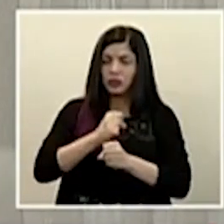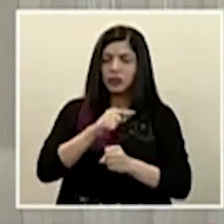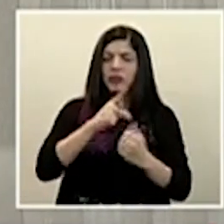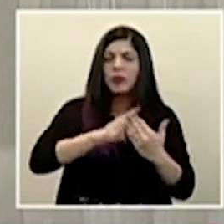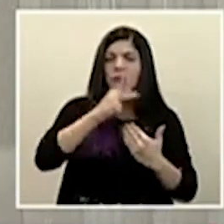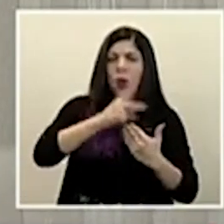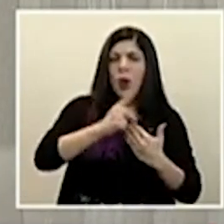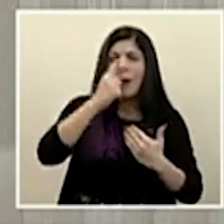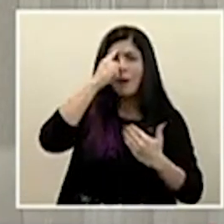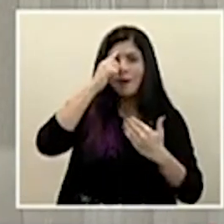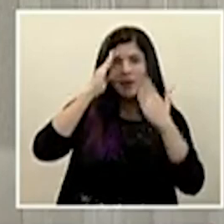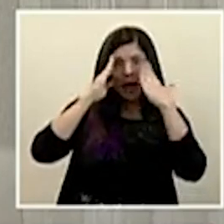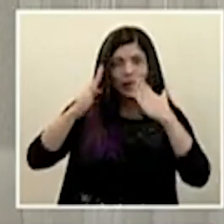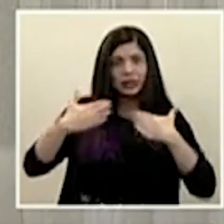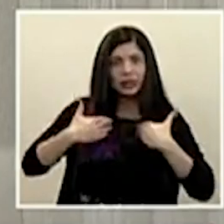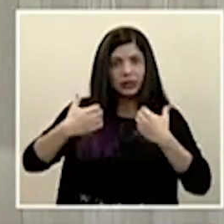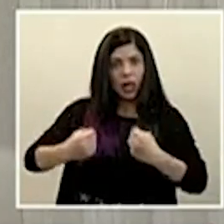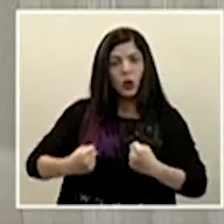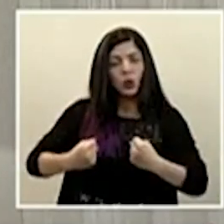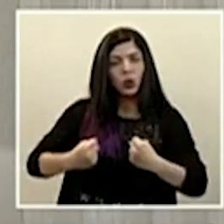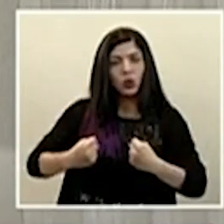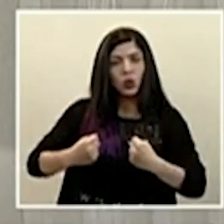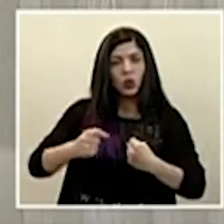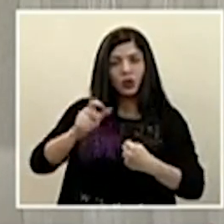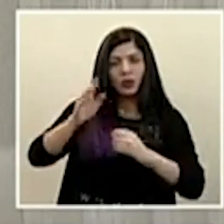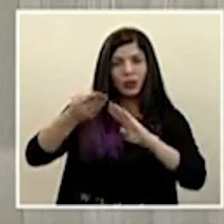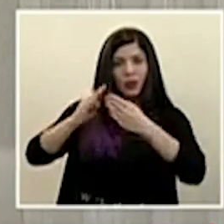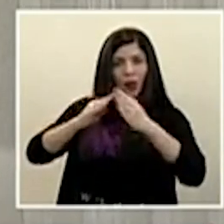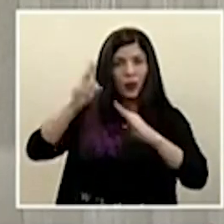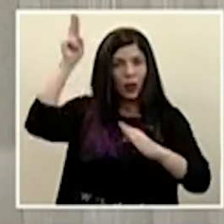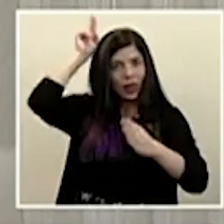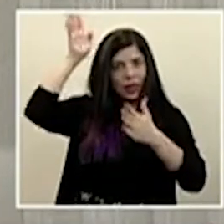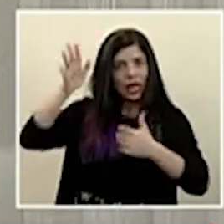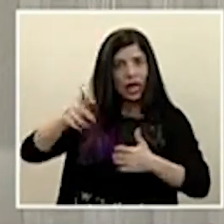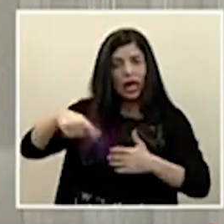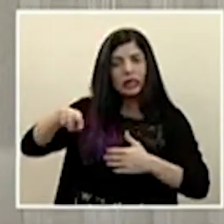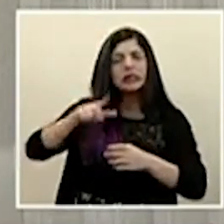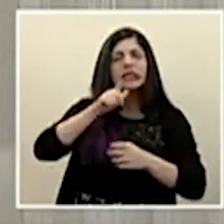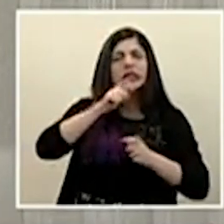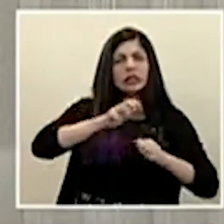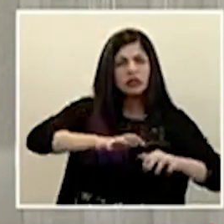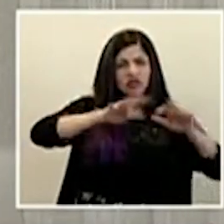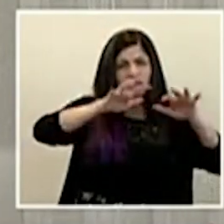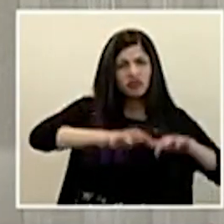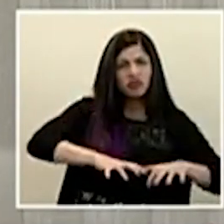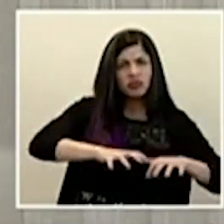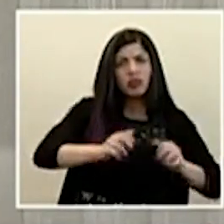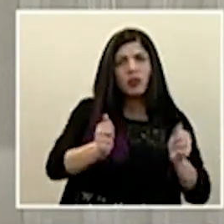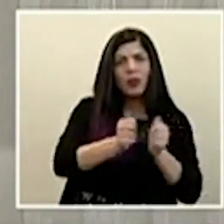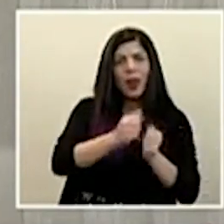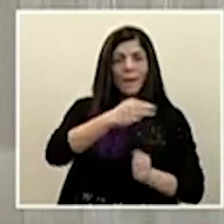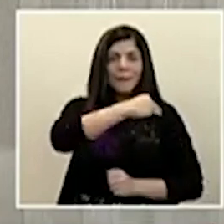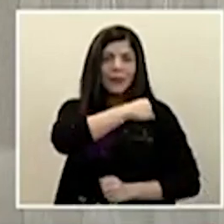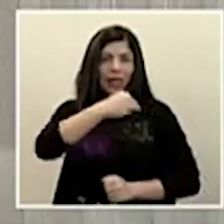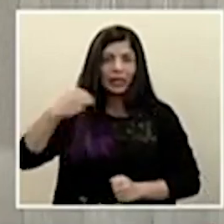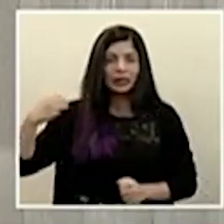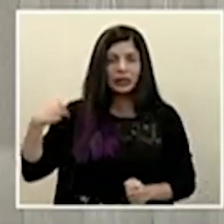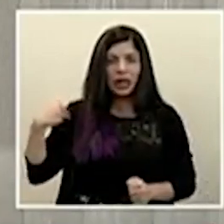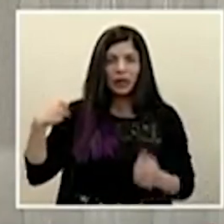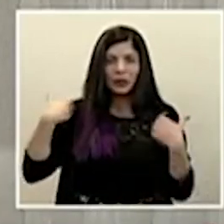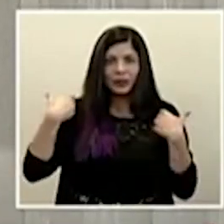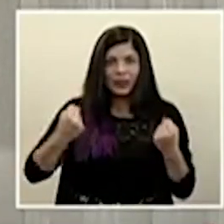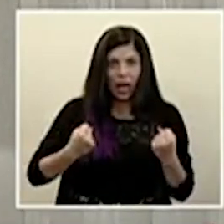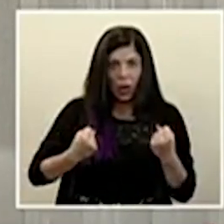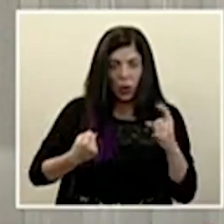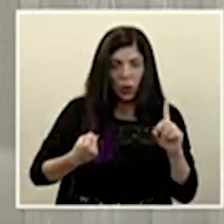de atención de la salud de los pueblos indígenas que se elaboró con el Ministerio de